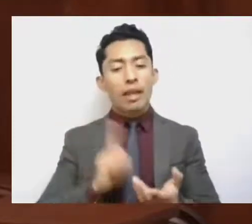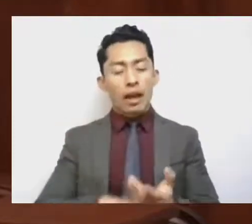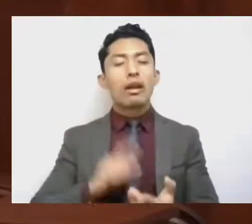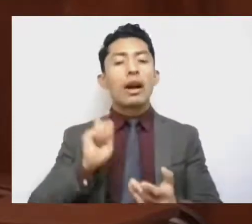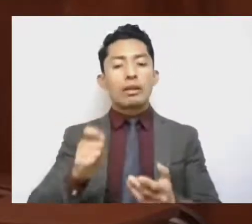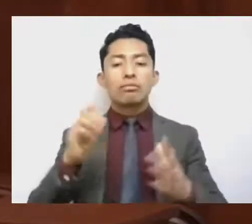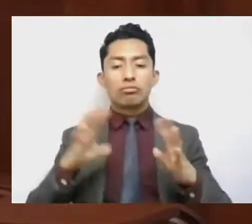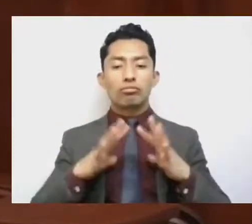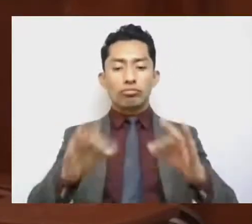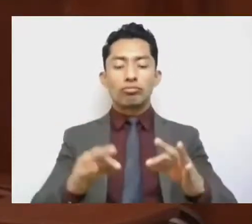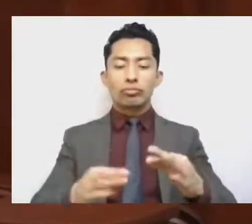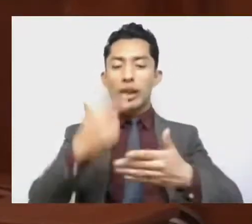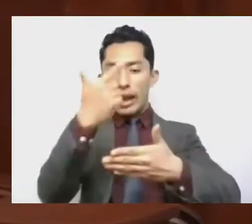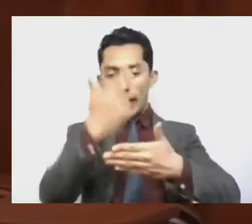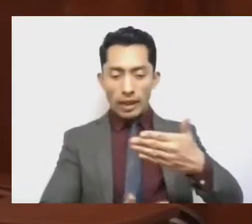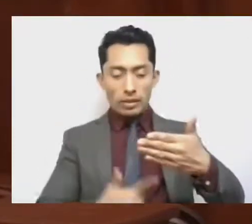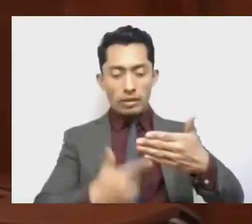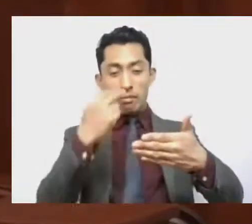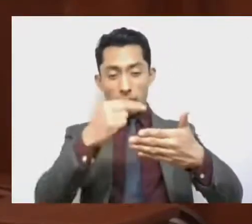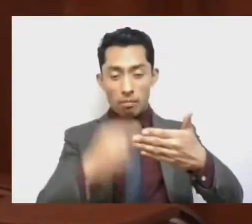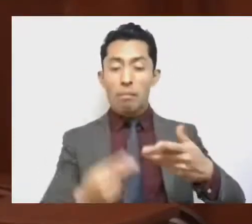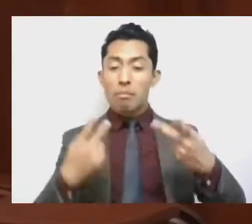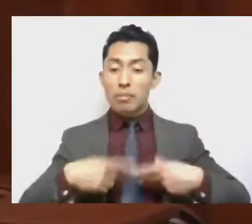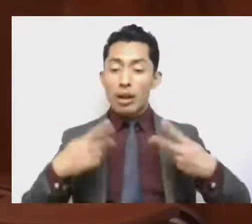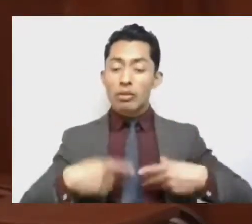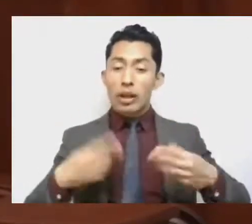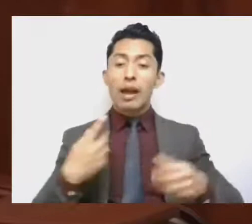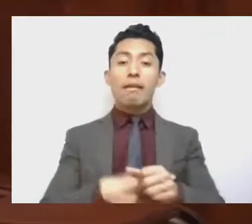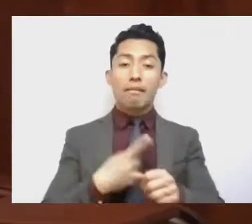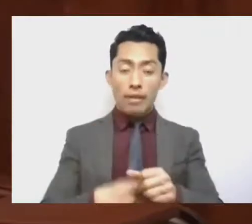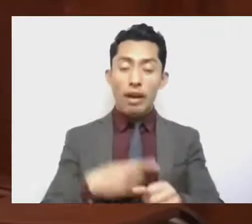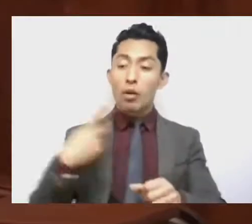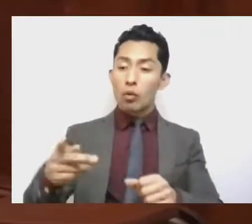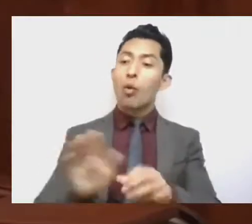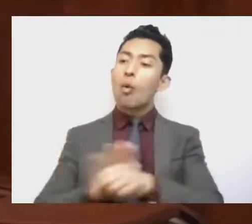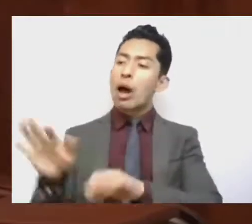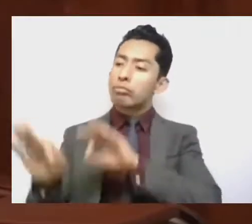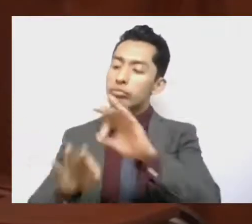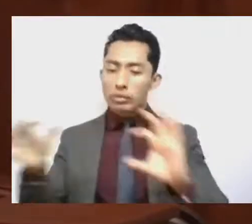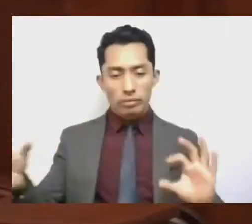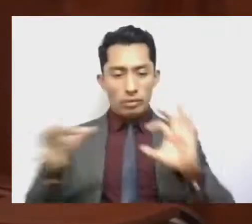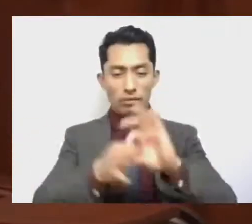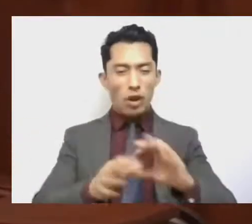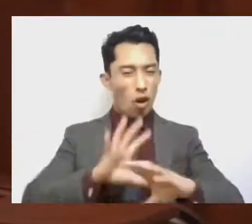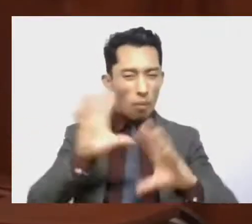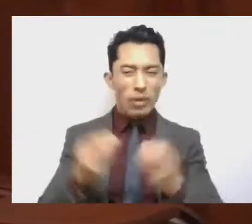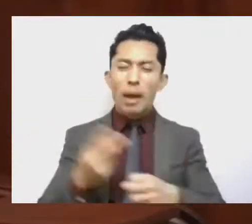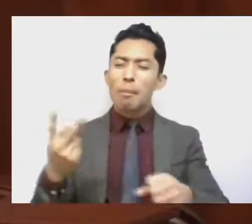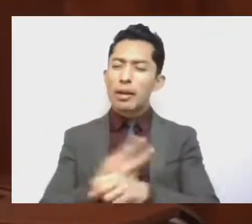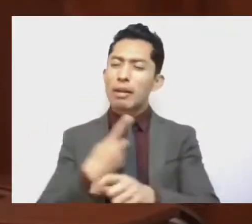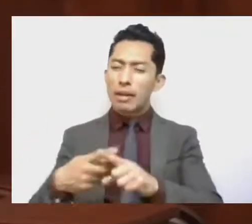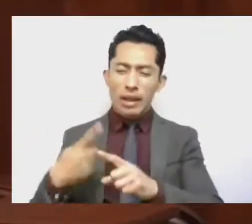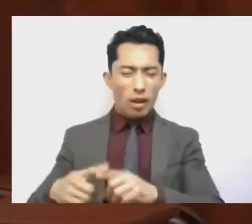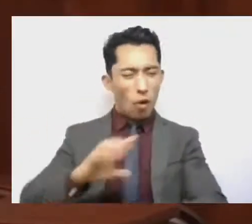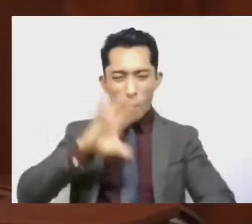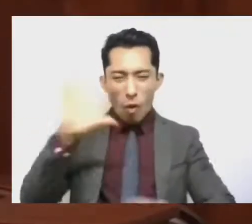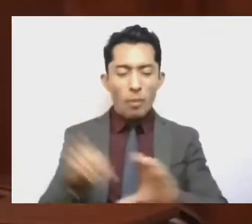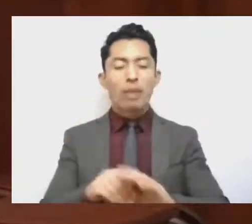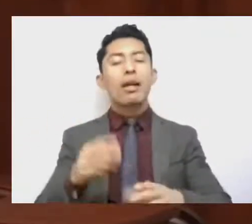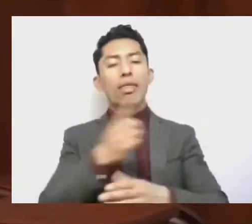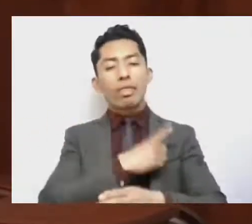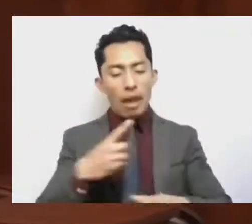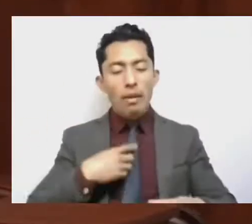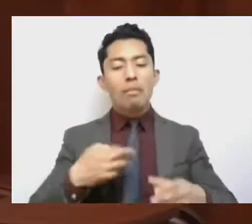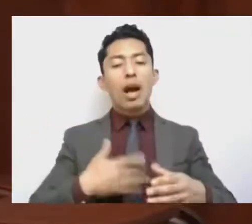un registro nominal de pacientes con su respectivo tratamiento y situación clínica en todos los estudios, con